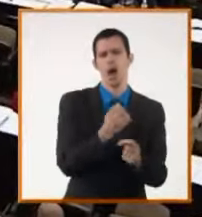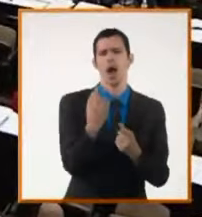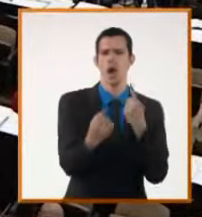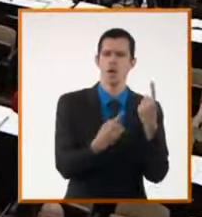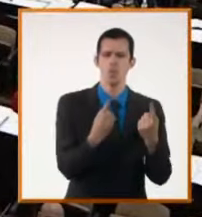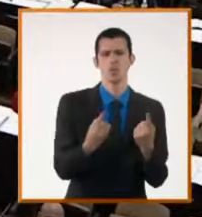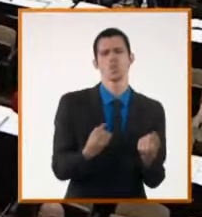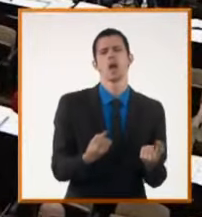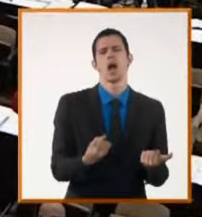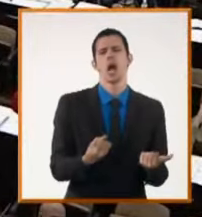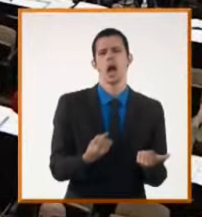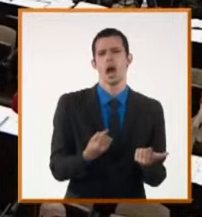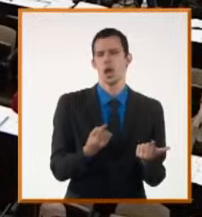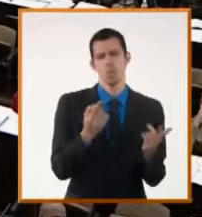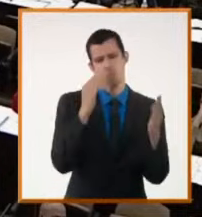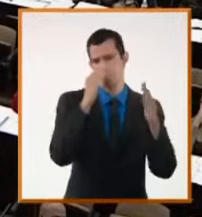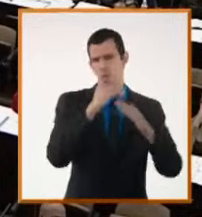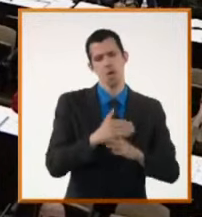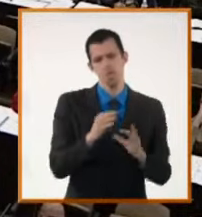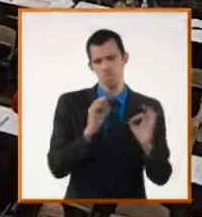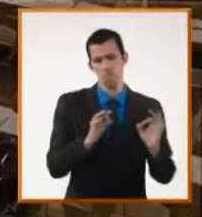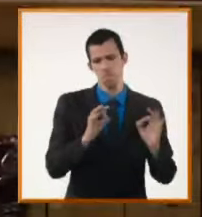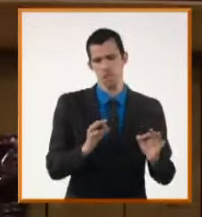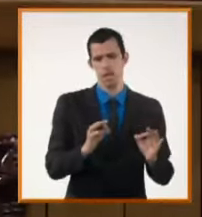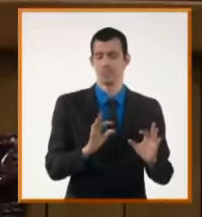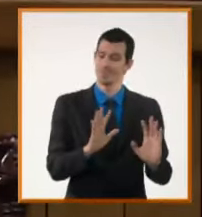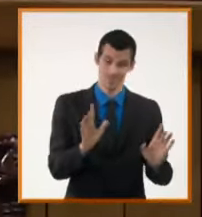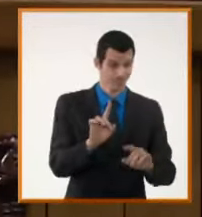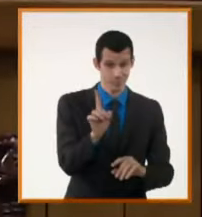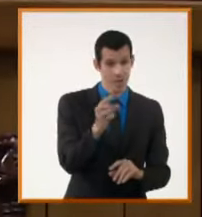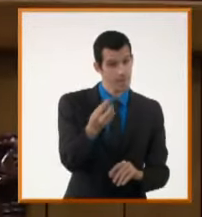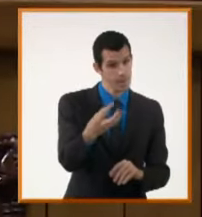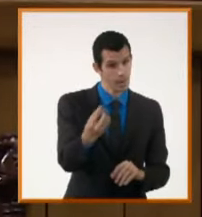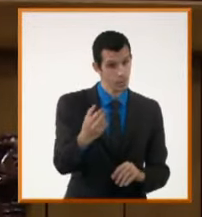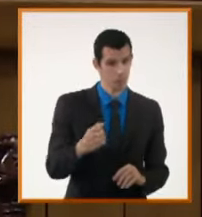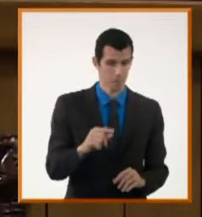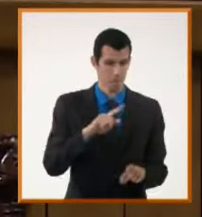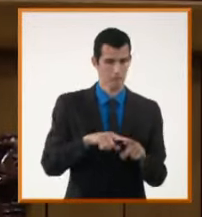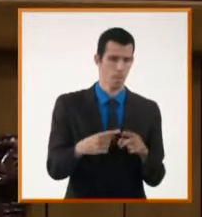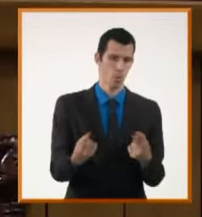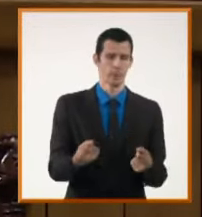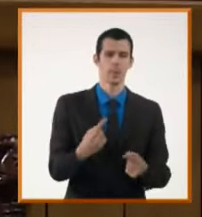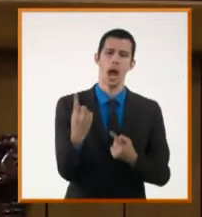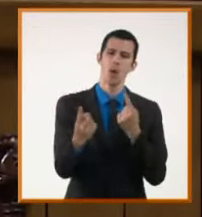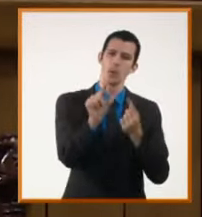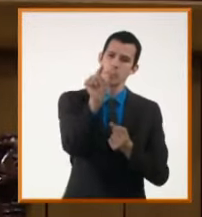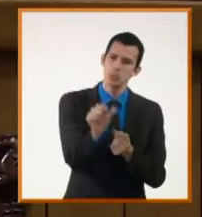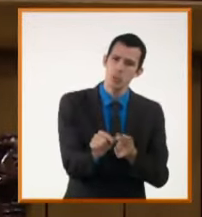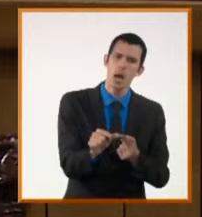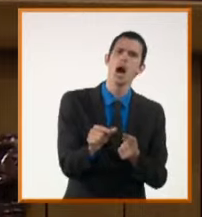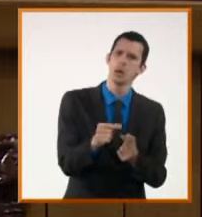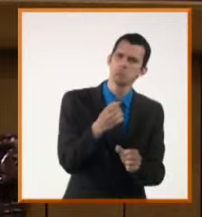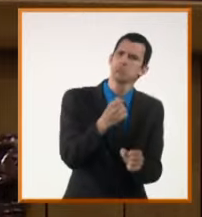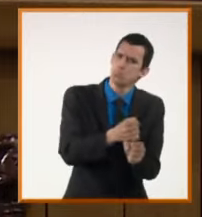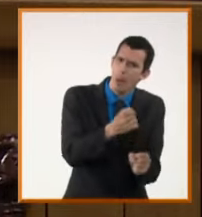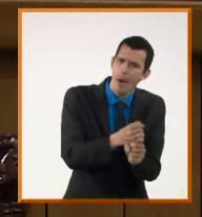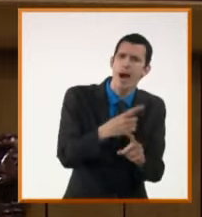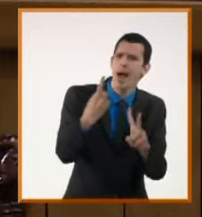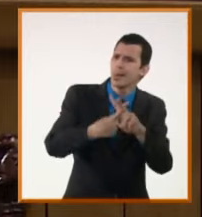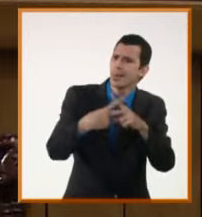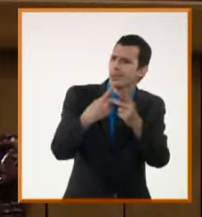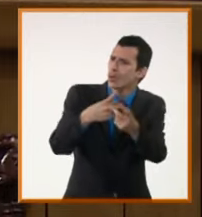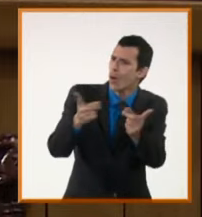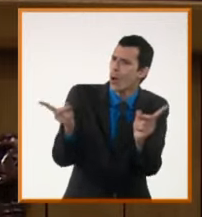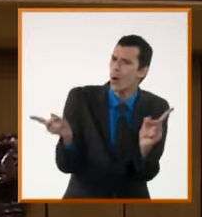real, porque tenemos mucho empleo informal, empezando por el propio incremento de las diferentes formas de